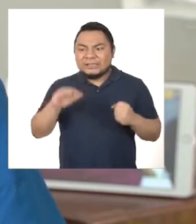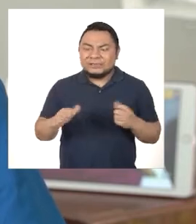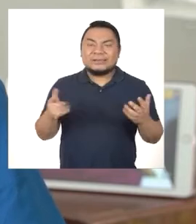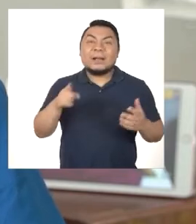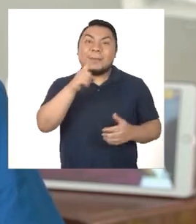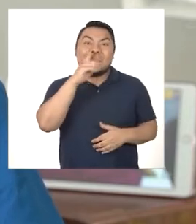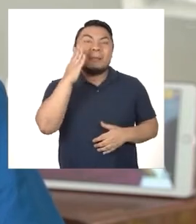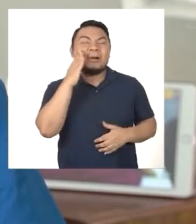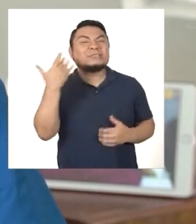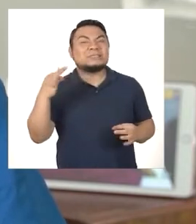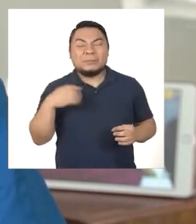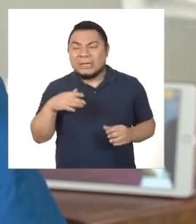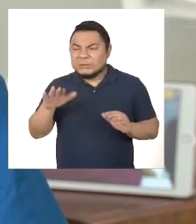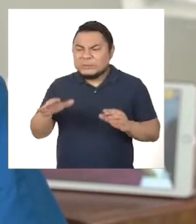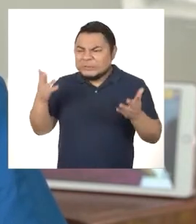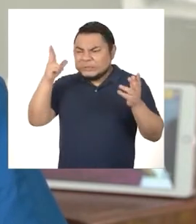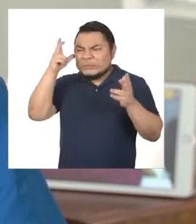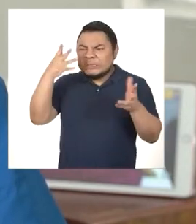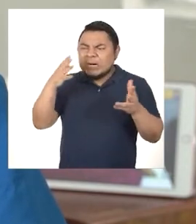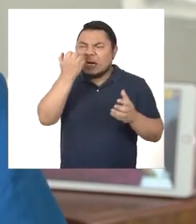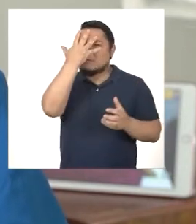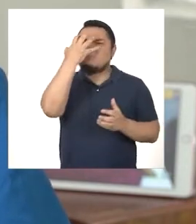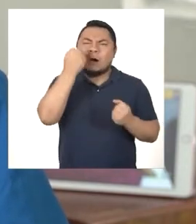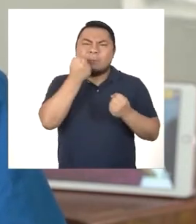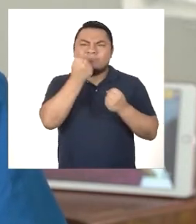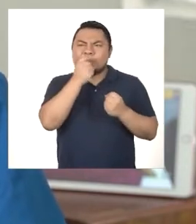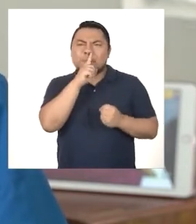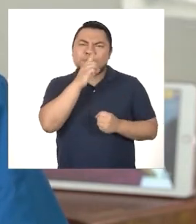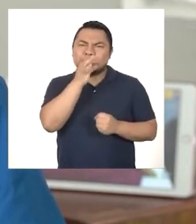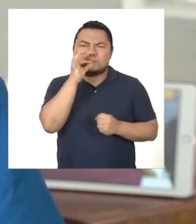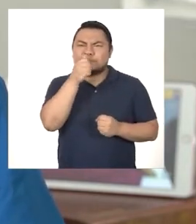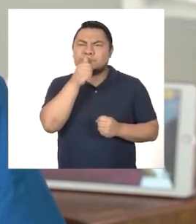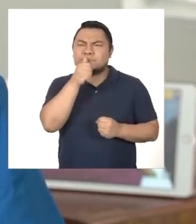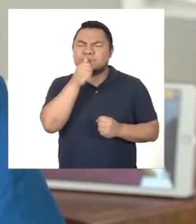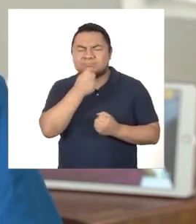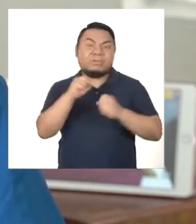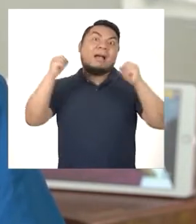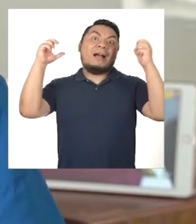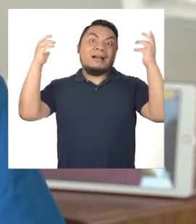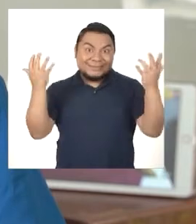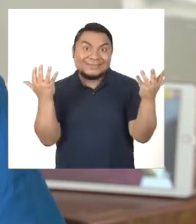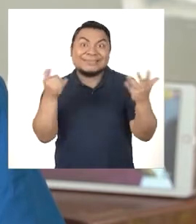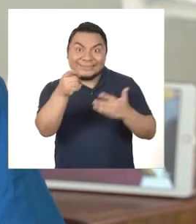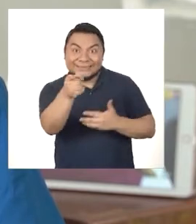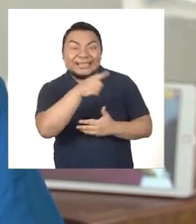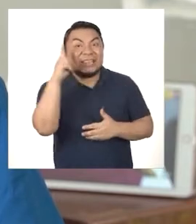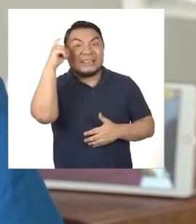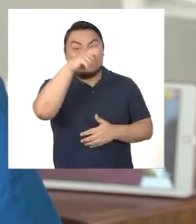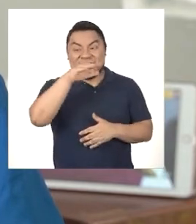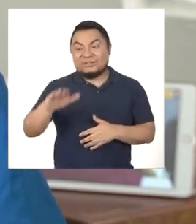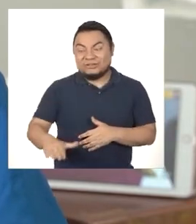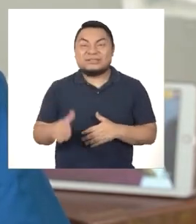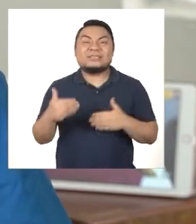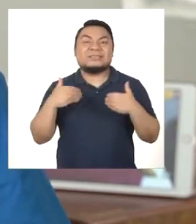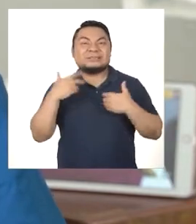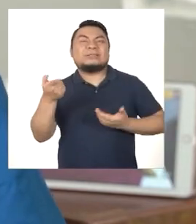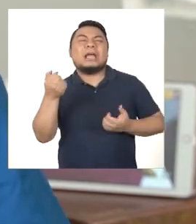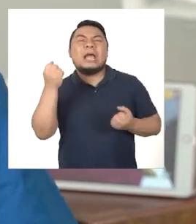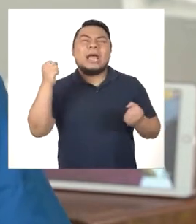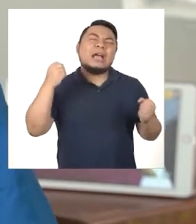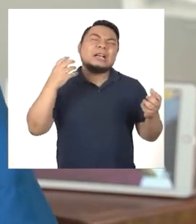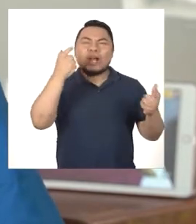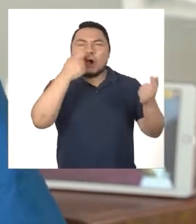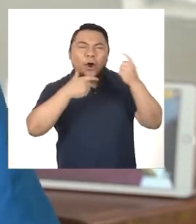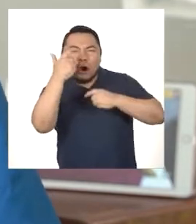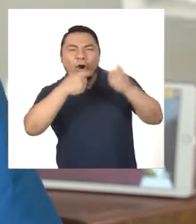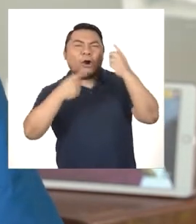papá o la mamá pierden la paciencia con los niños cuando se portan mal en estas edades difíciles. Una de las edades más difíciles en los niños que tienen las rabietas